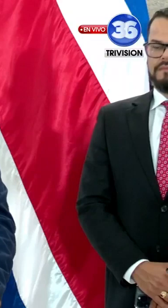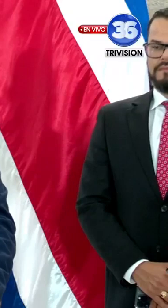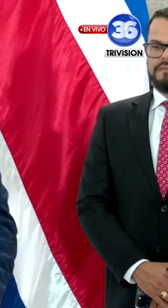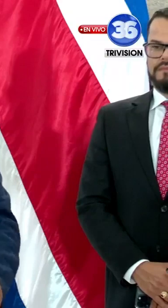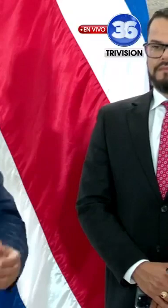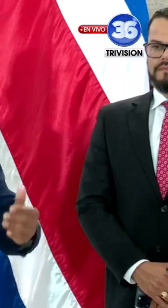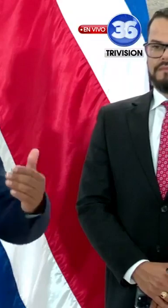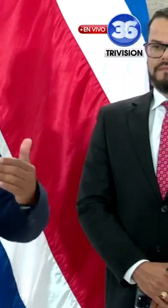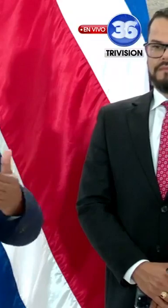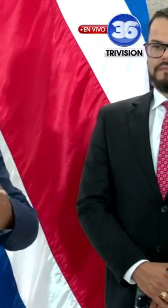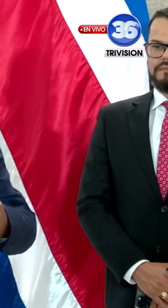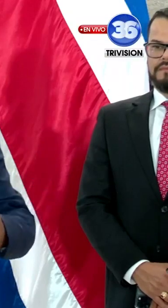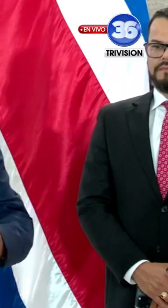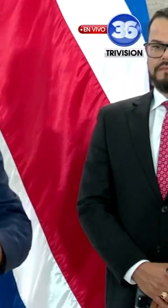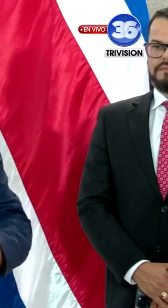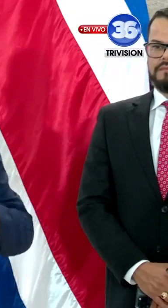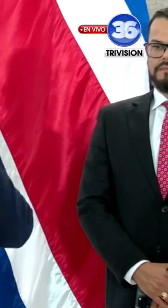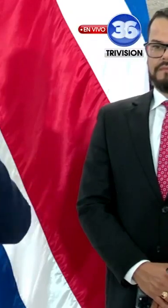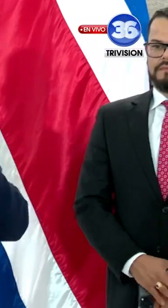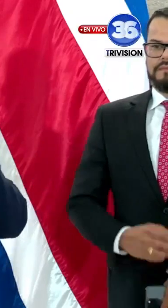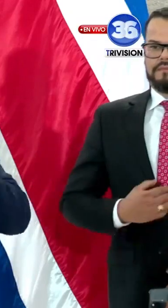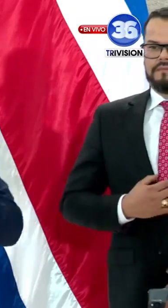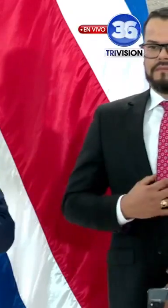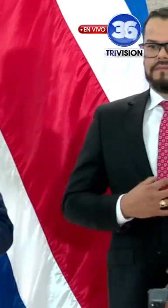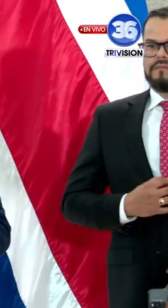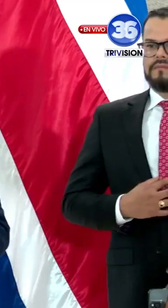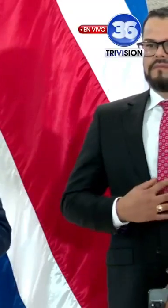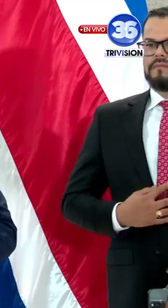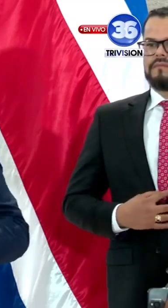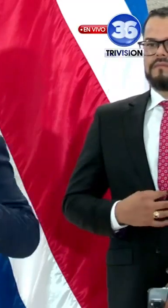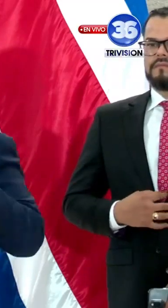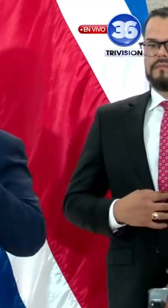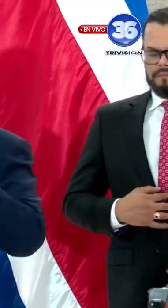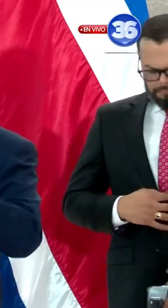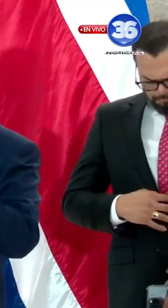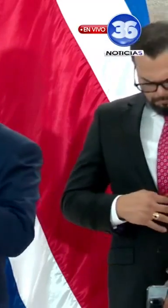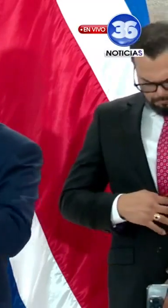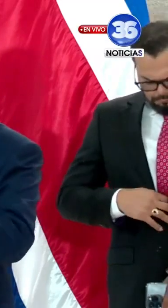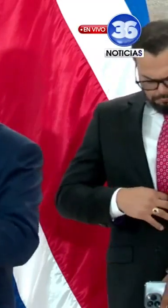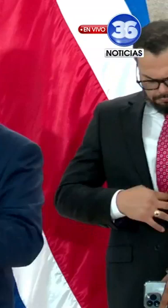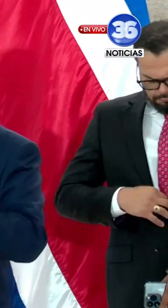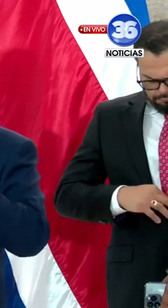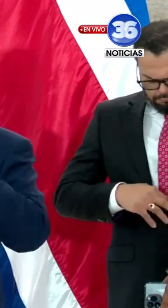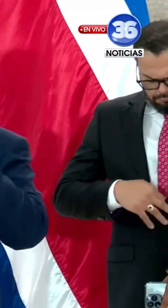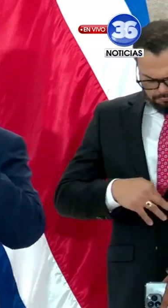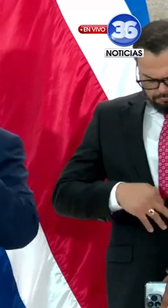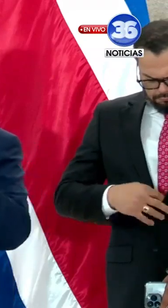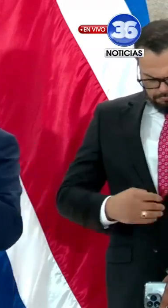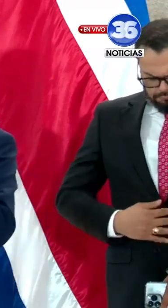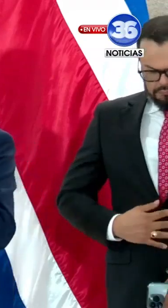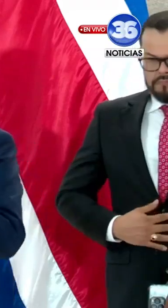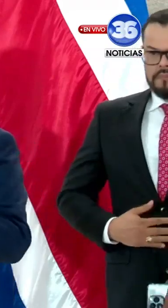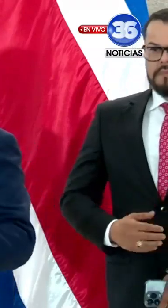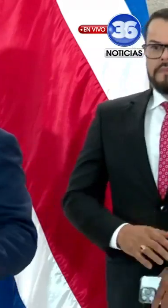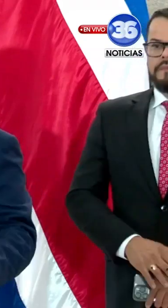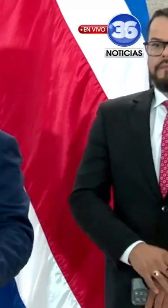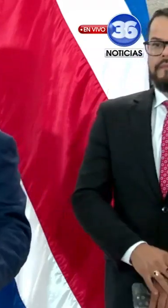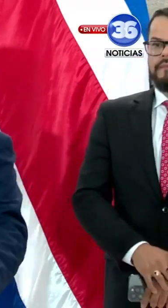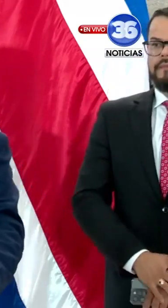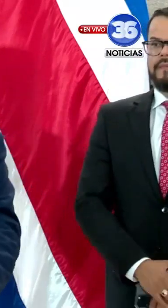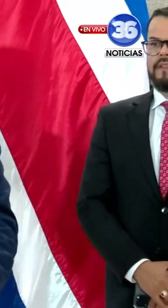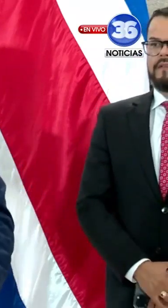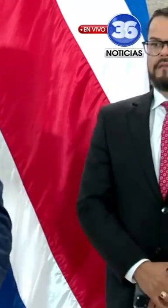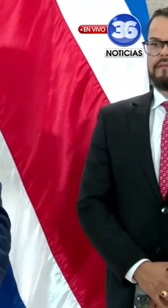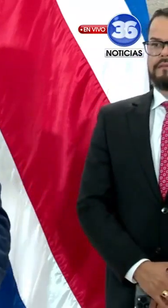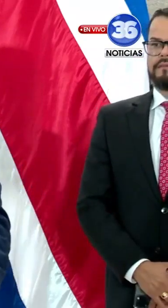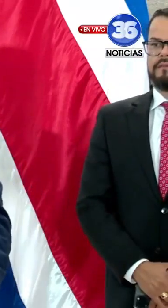sí, venimos de una caída importante, pero es que se está construyendo. Son oficinas, son